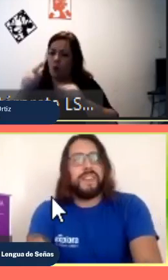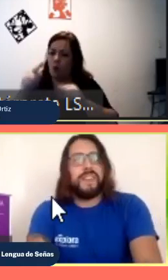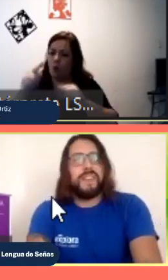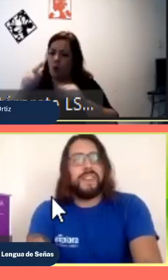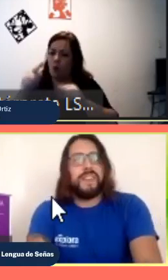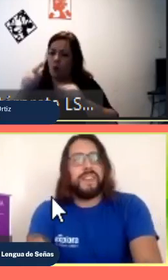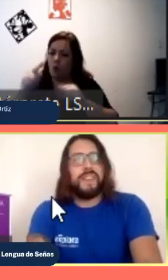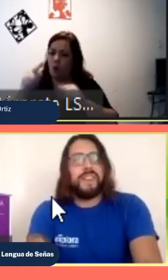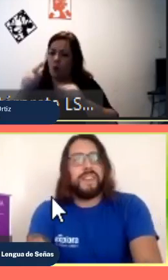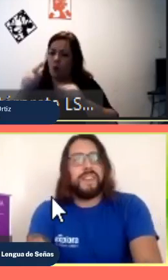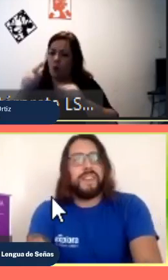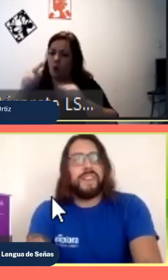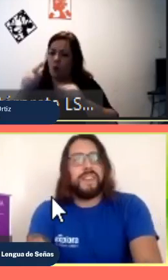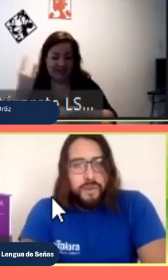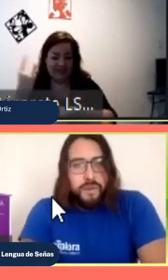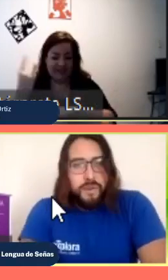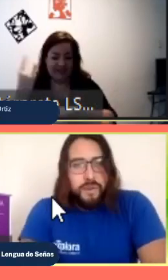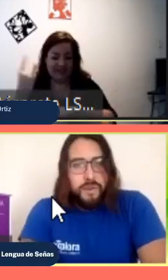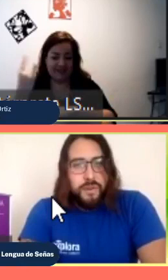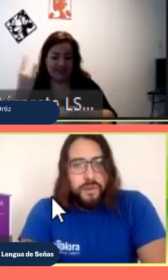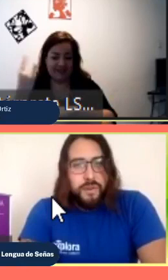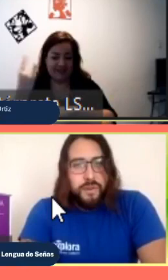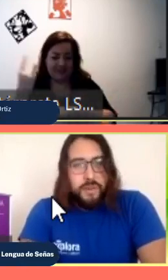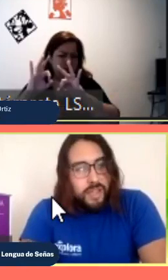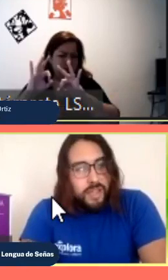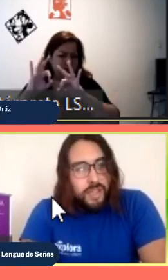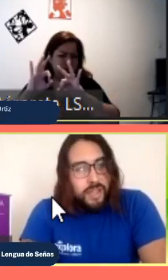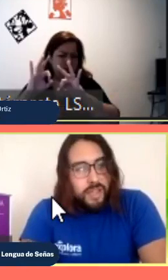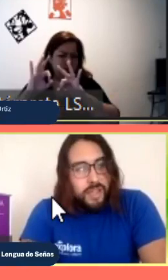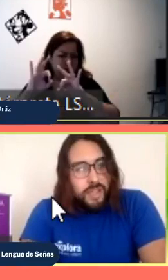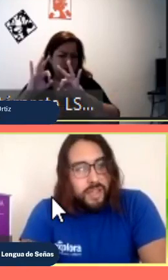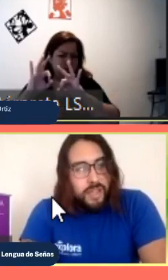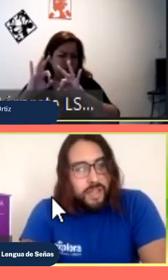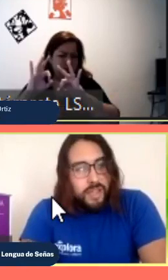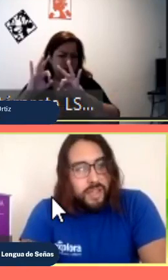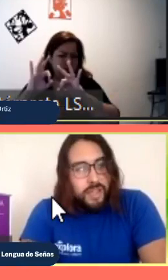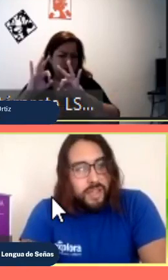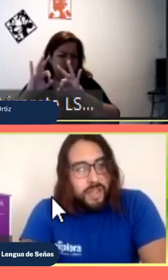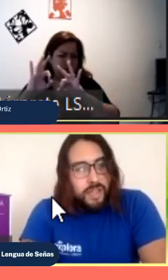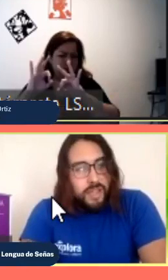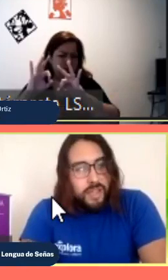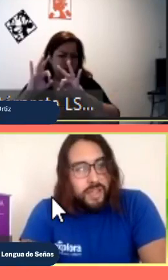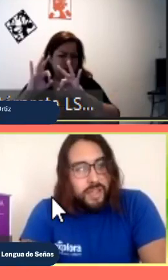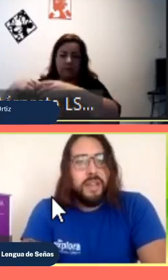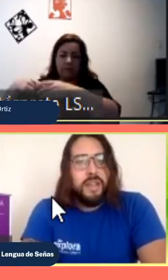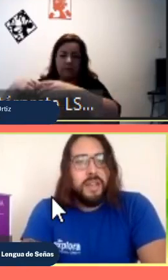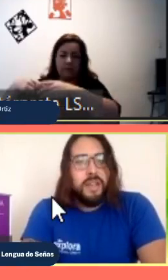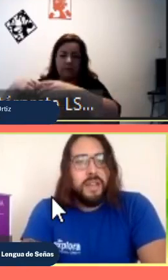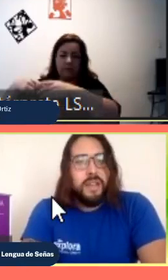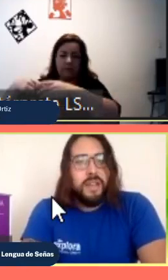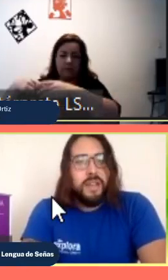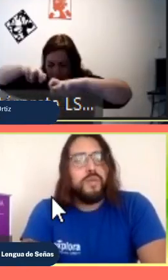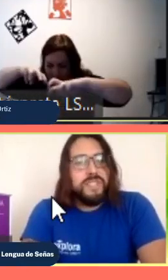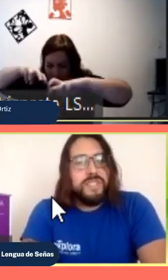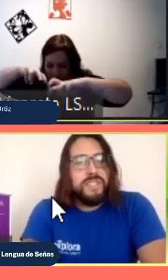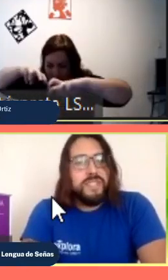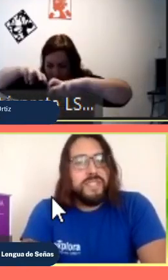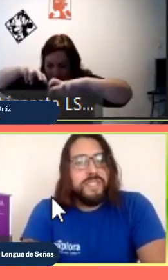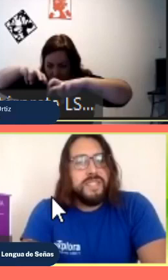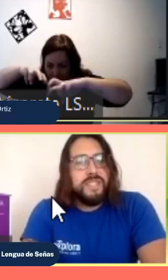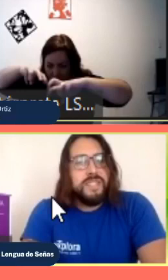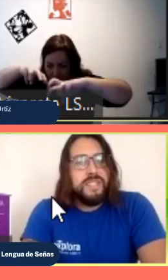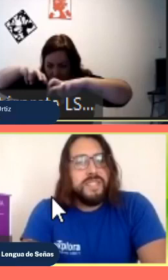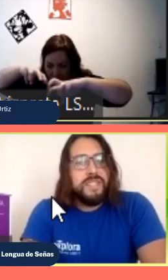en paleontología, máster superior universitario en arqueología, un máster en paleontología, perito judicial